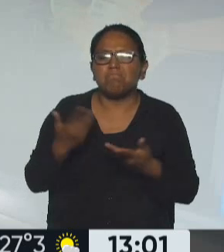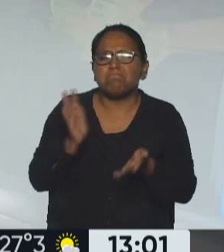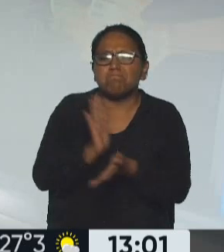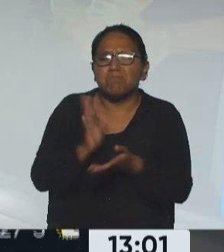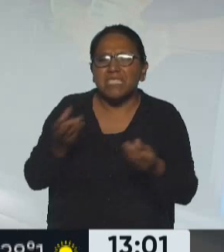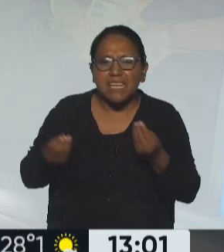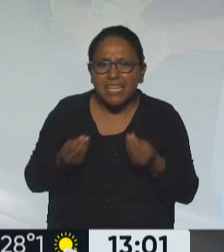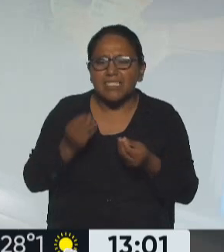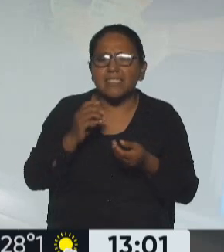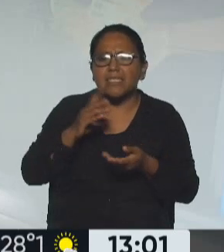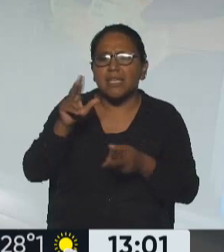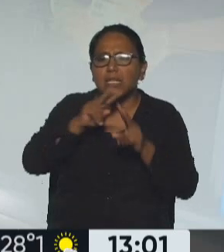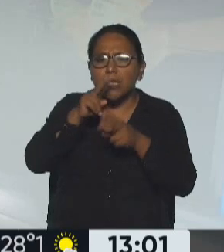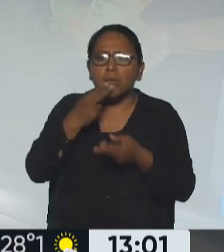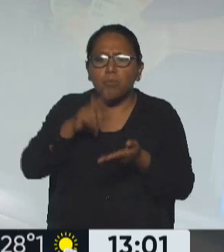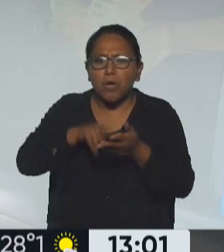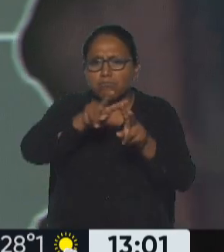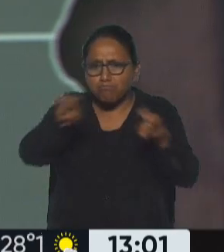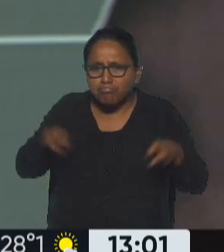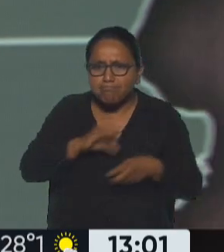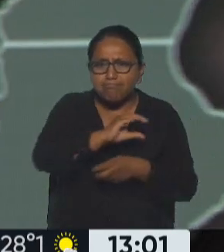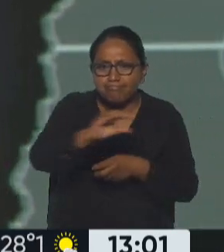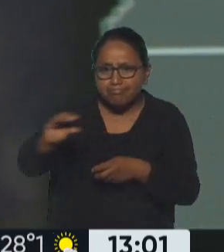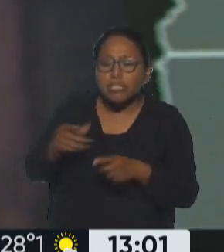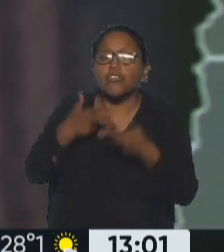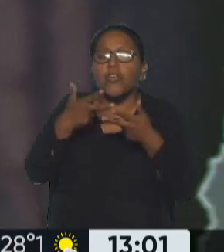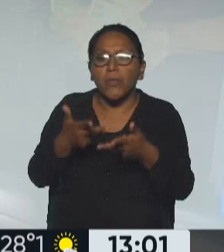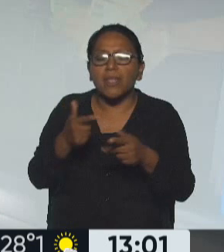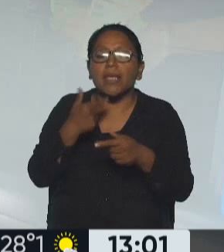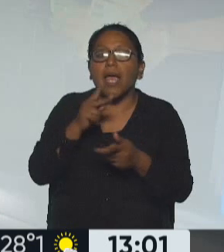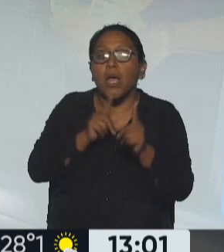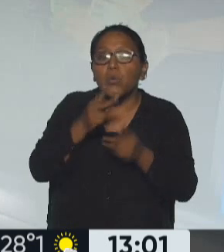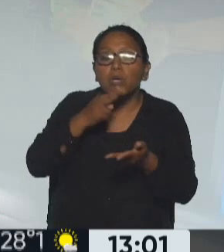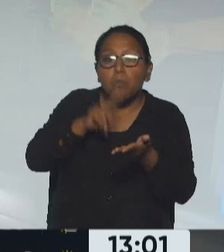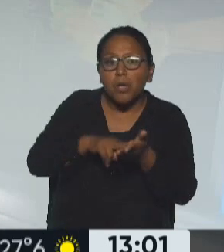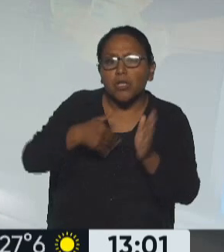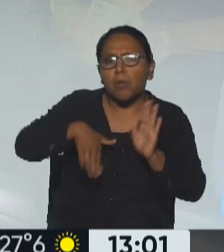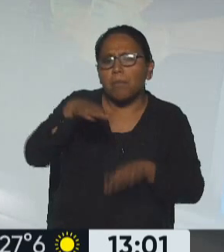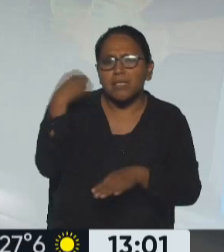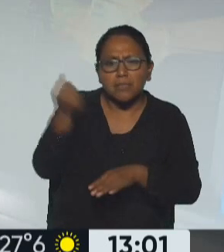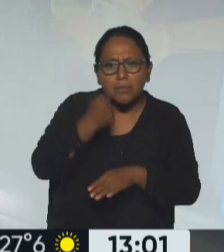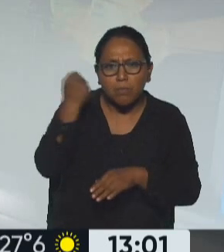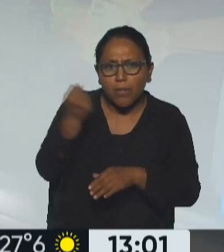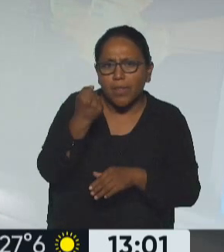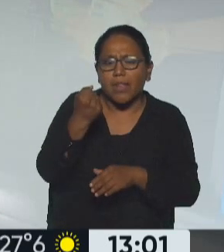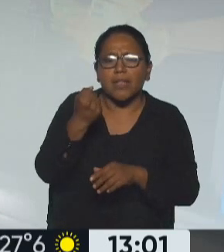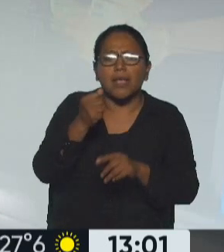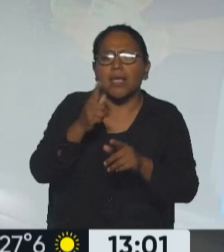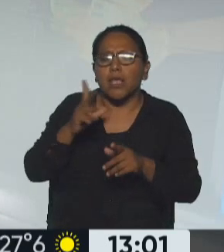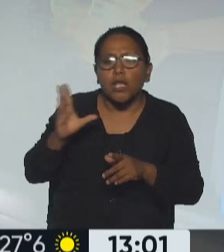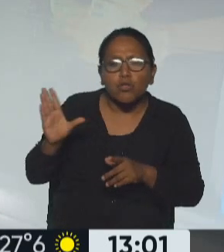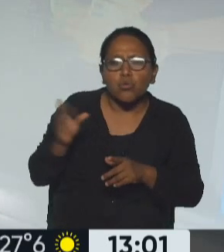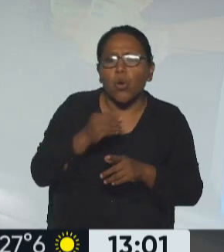coparticipación se preguntarán ustedes yo dije hay algunos impuestos que si se fijan son los más importantes que no va